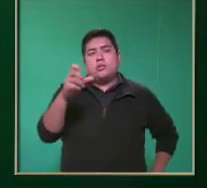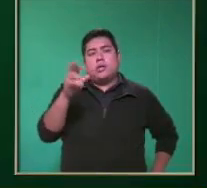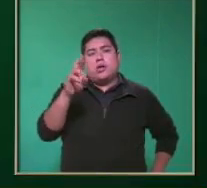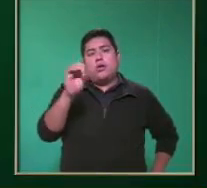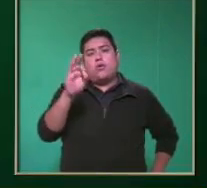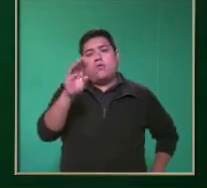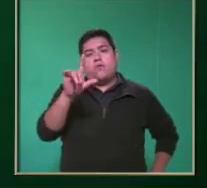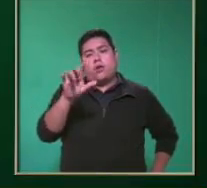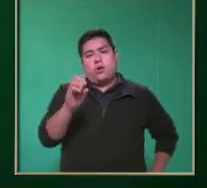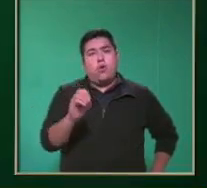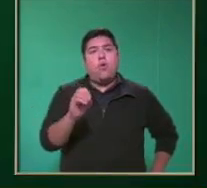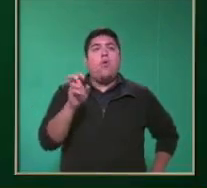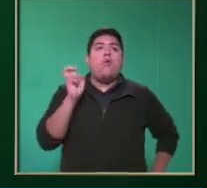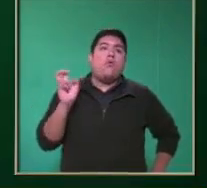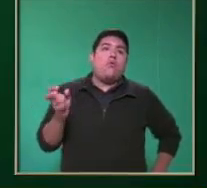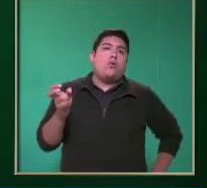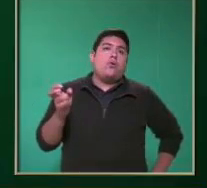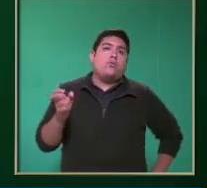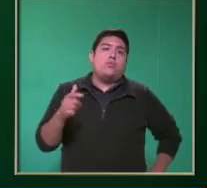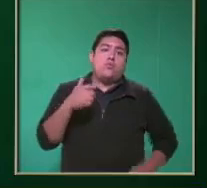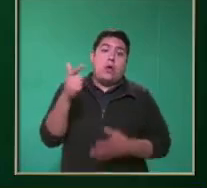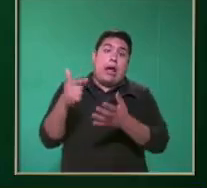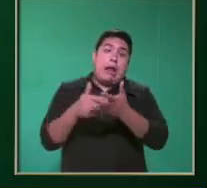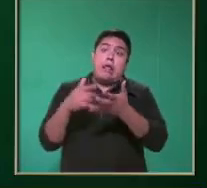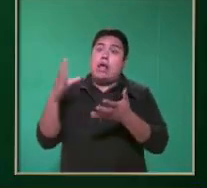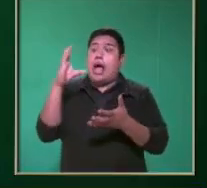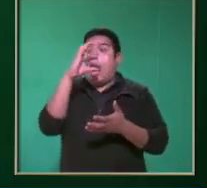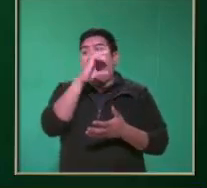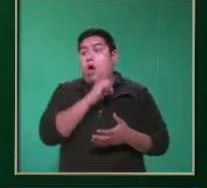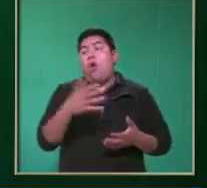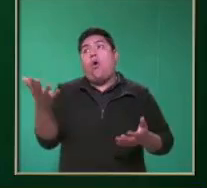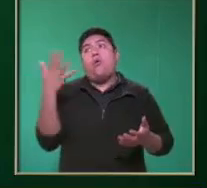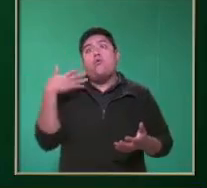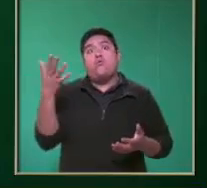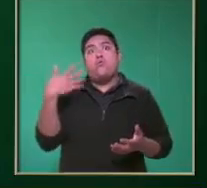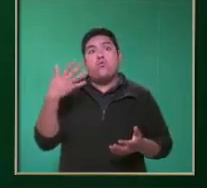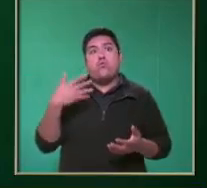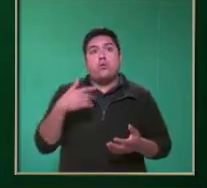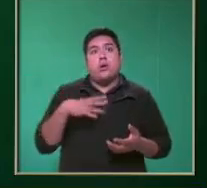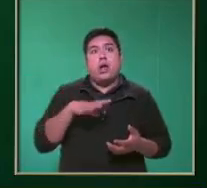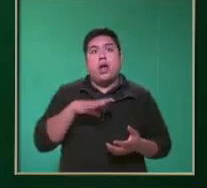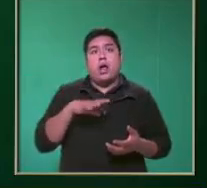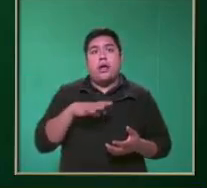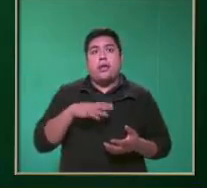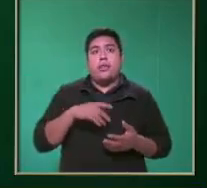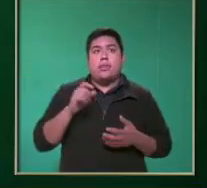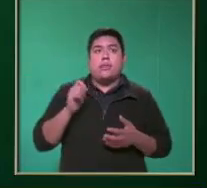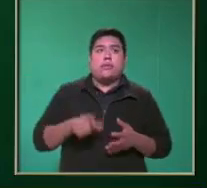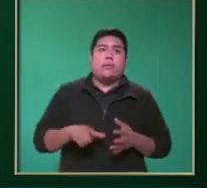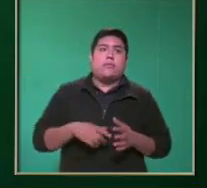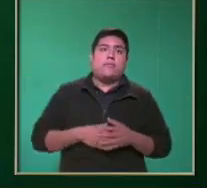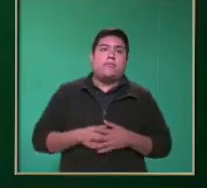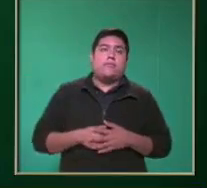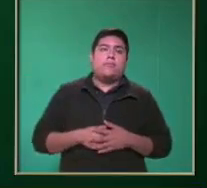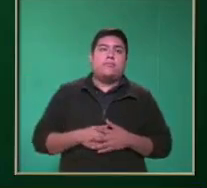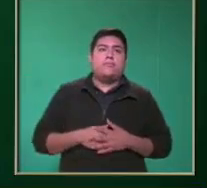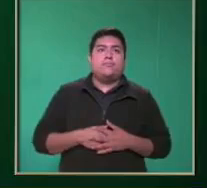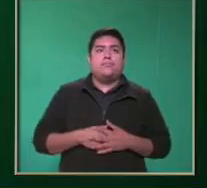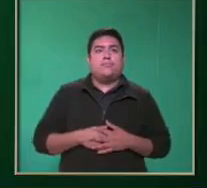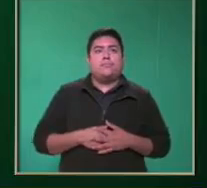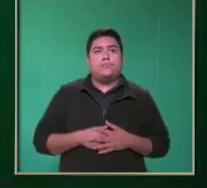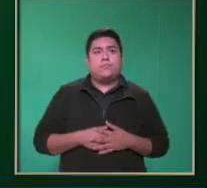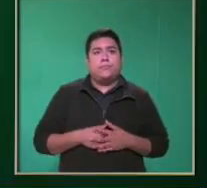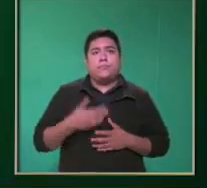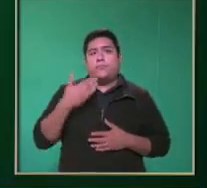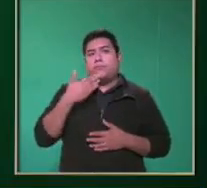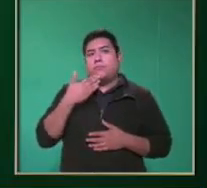lugares prácticamente desérticos, que inclusive puede estar presente en lugares semidesérticos. Bien,